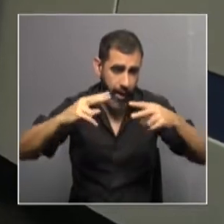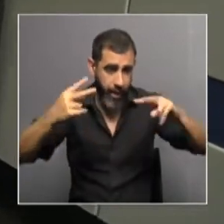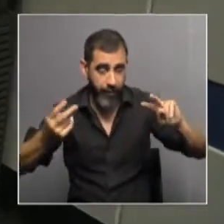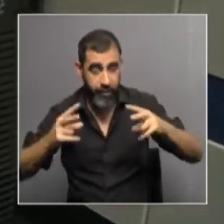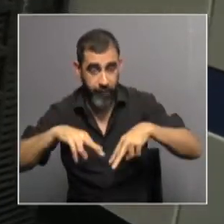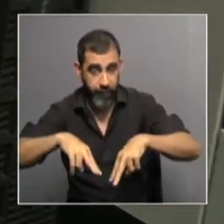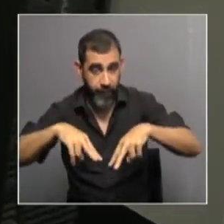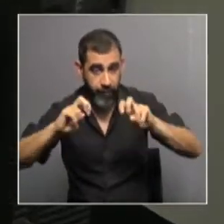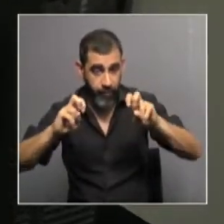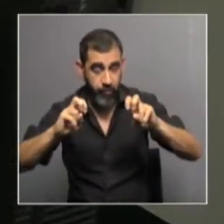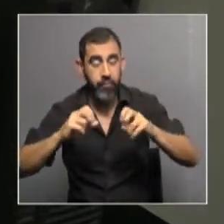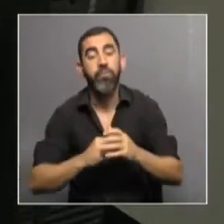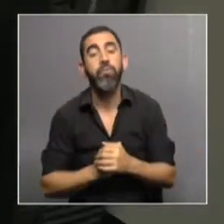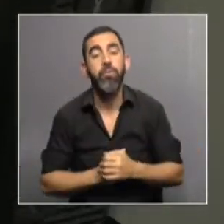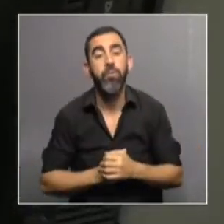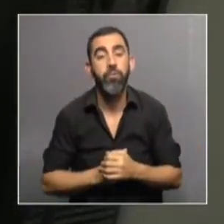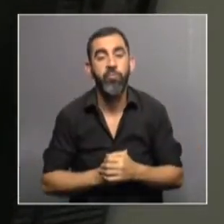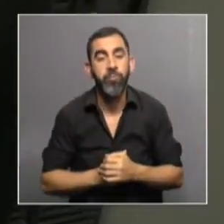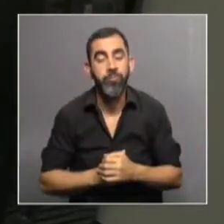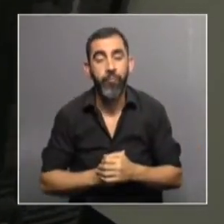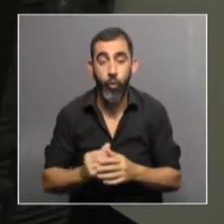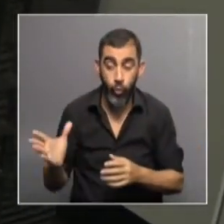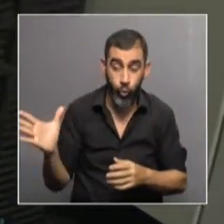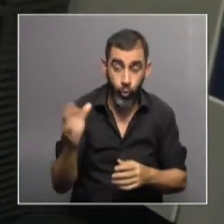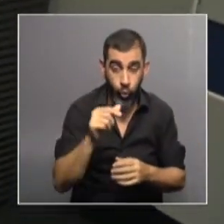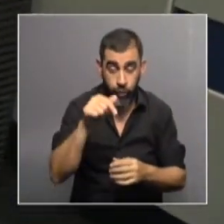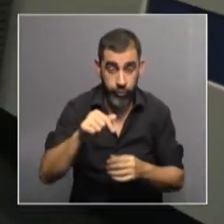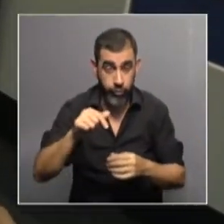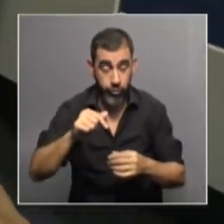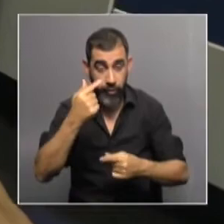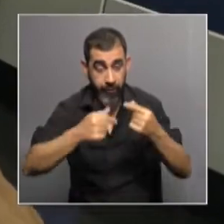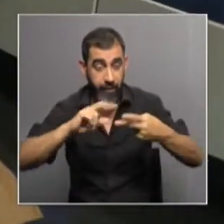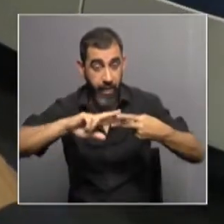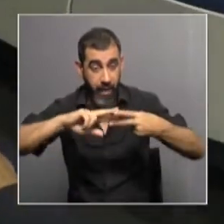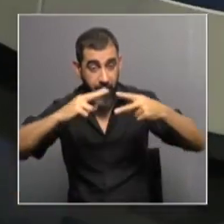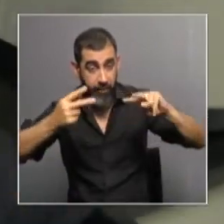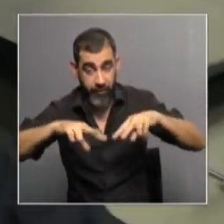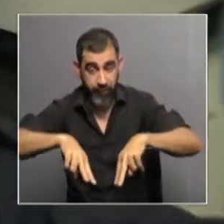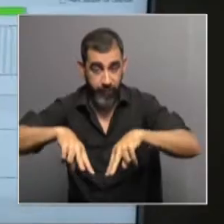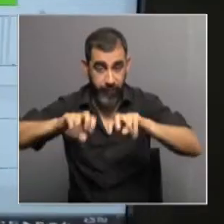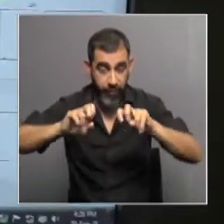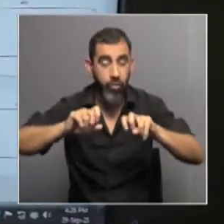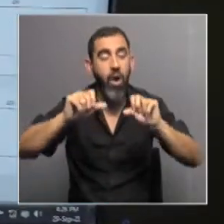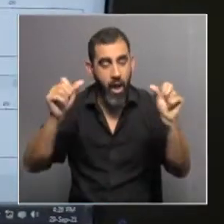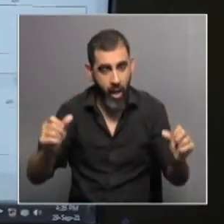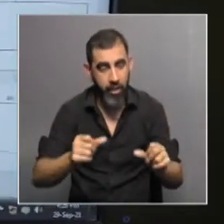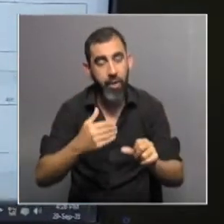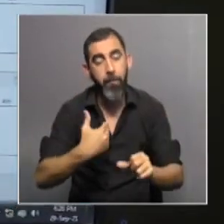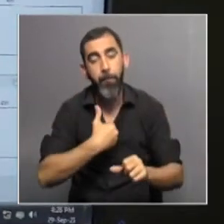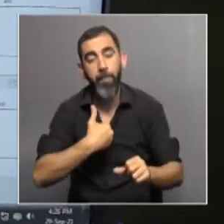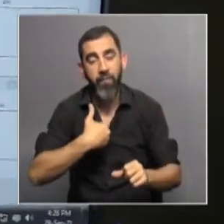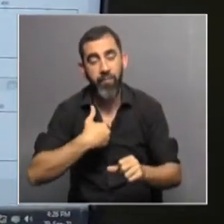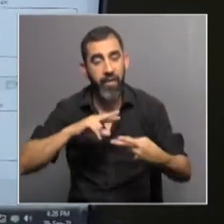queremos tipificar genotipar el conjunto de todos estos sectores de ADN analizado es lo que va a formar el perfil